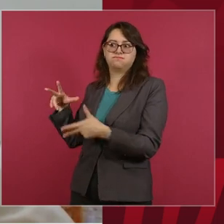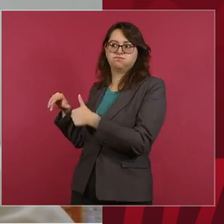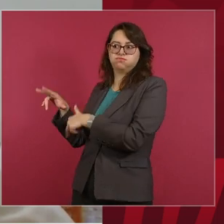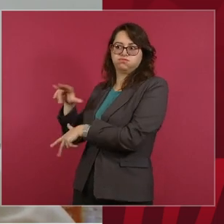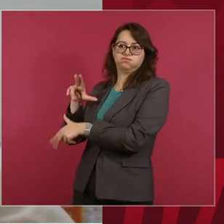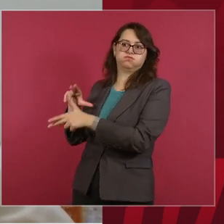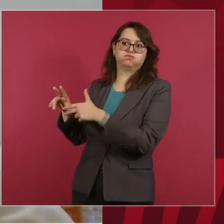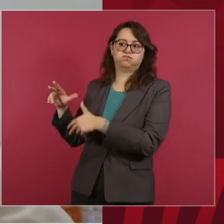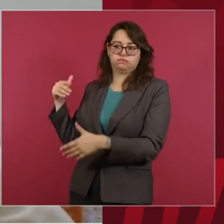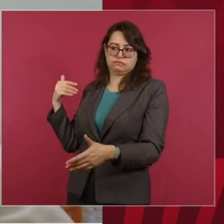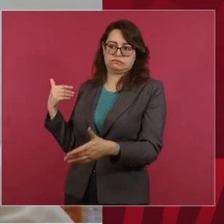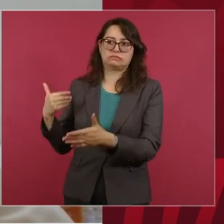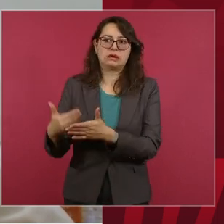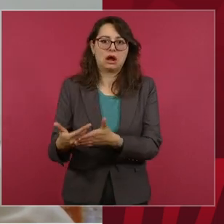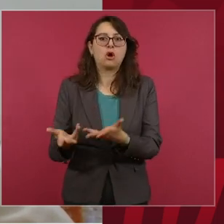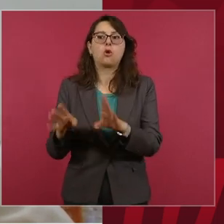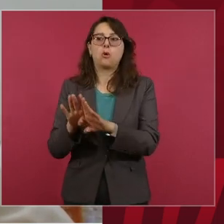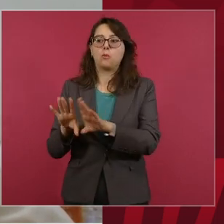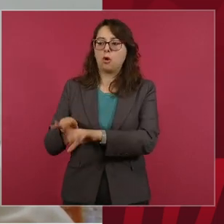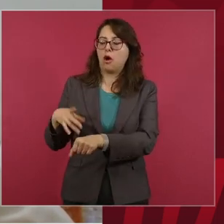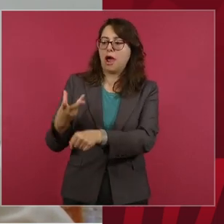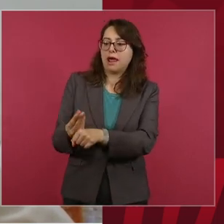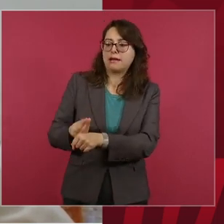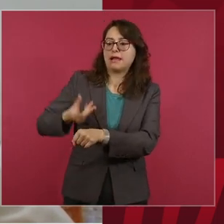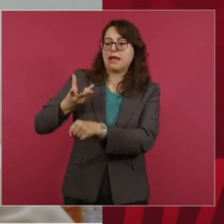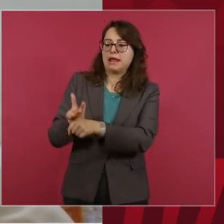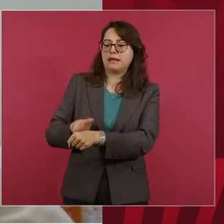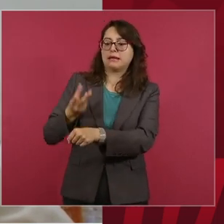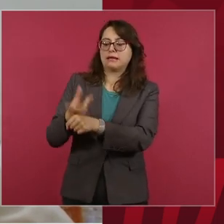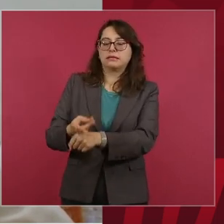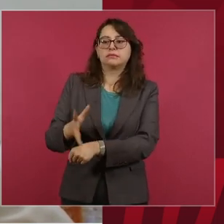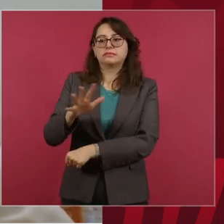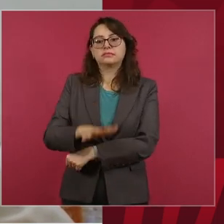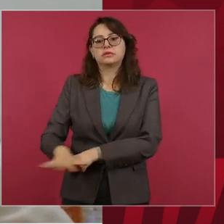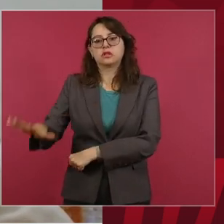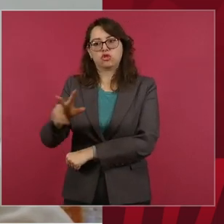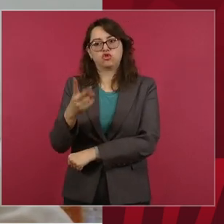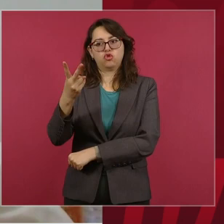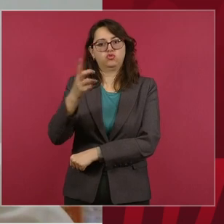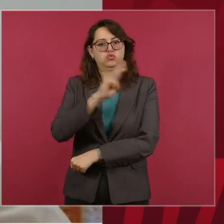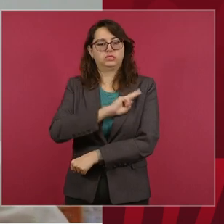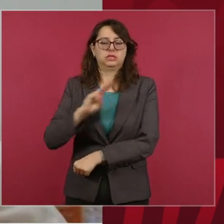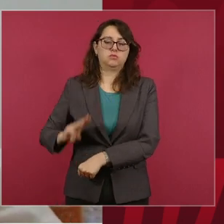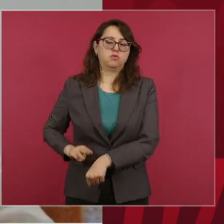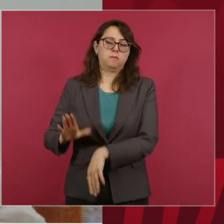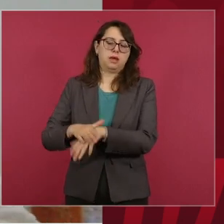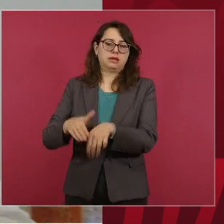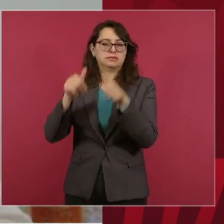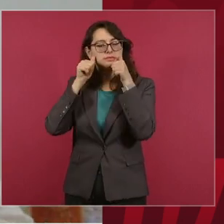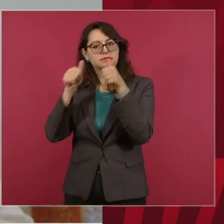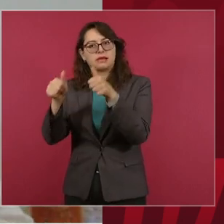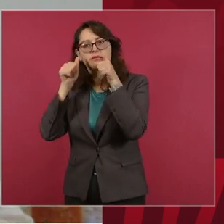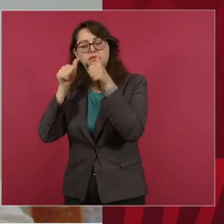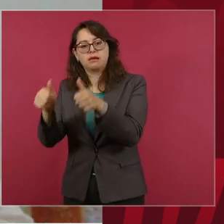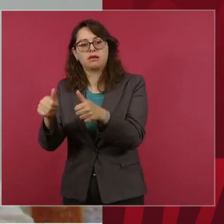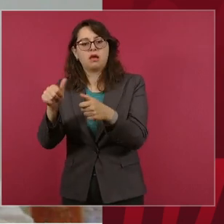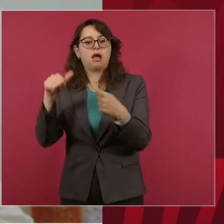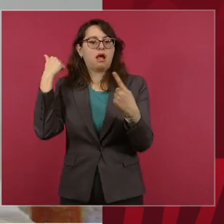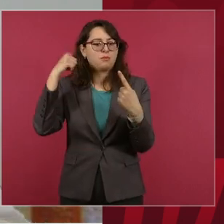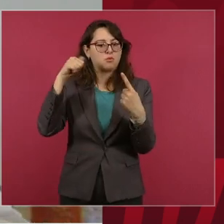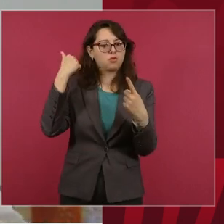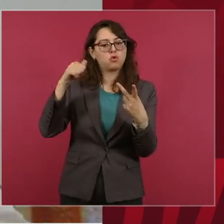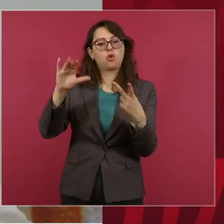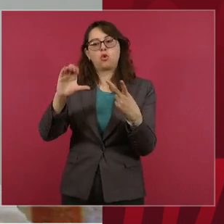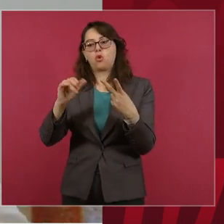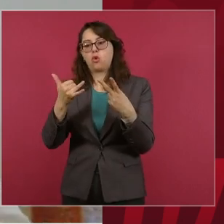habitual, social y económico en Acapulco y Coyuca, en el estado de Guerrero. El día de ayer llevamos a